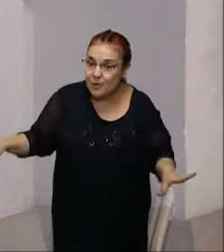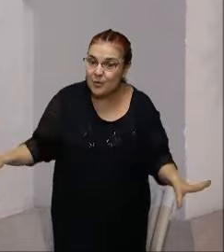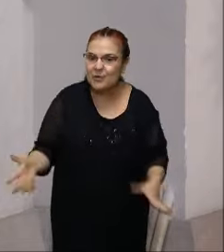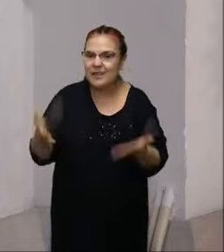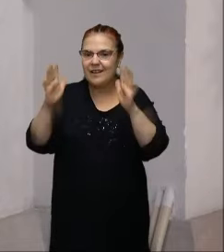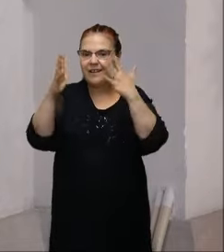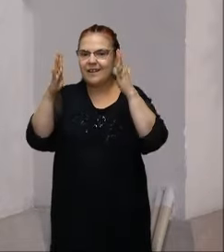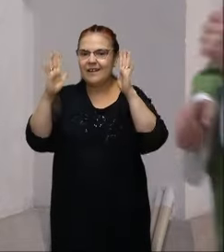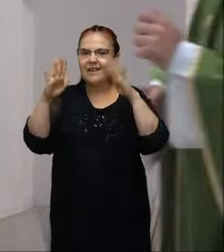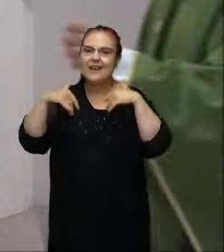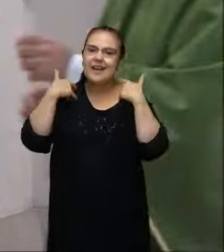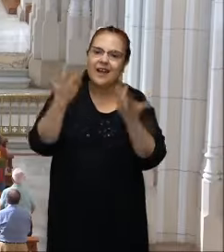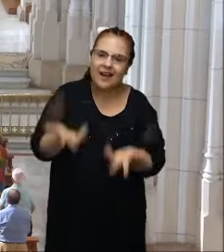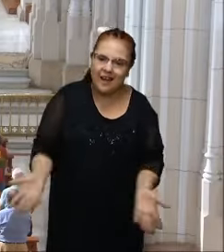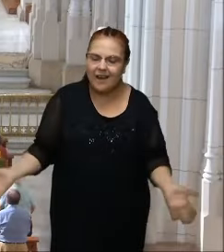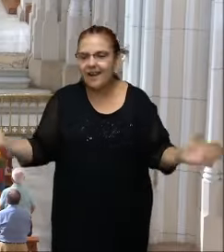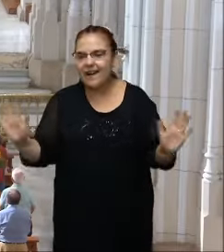¡Aleluya!